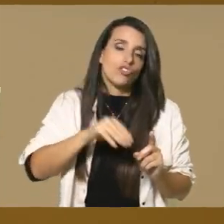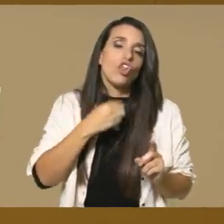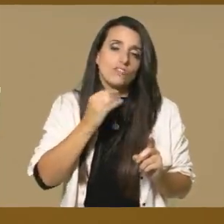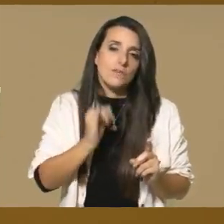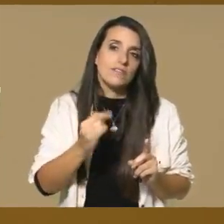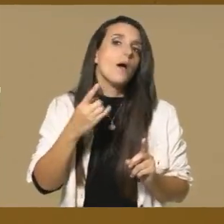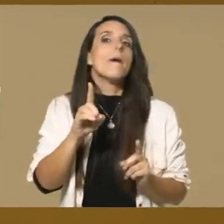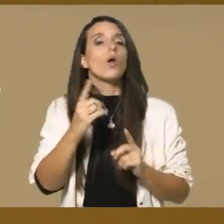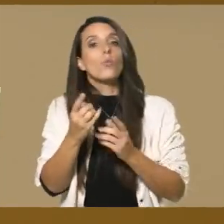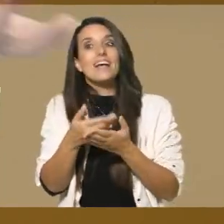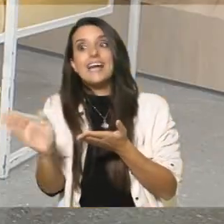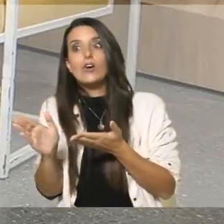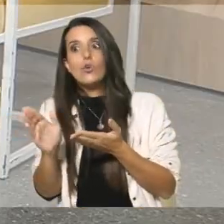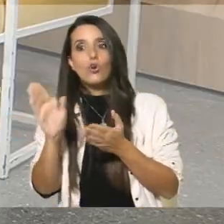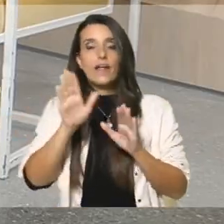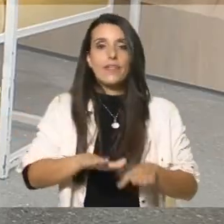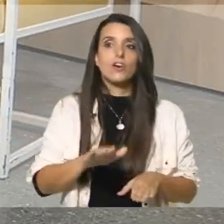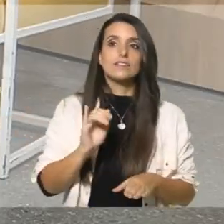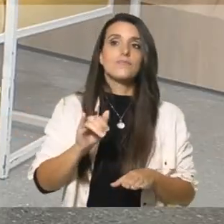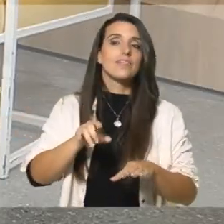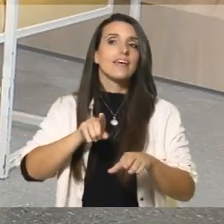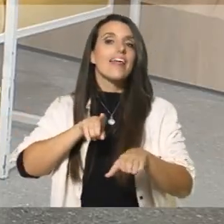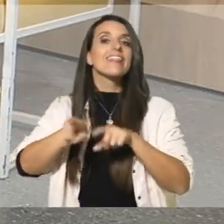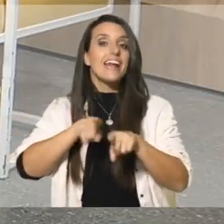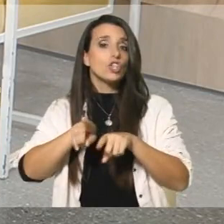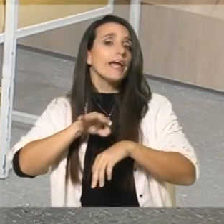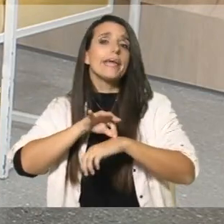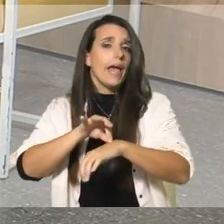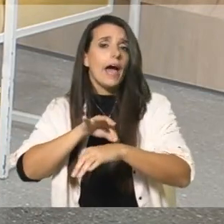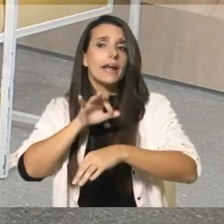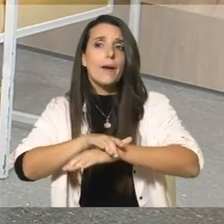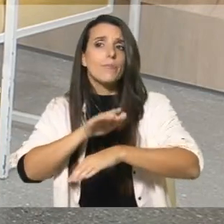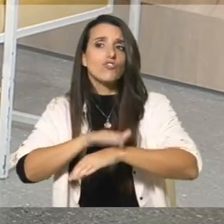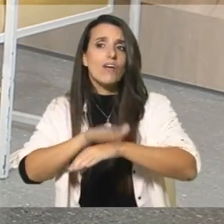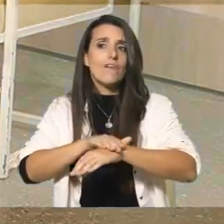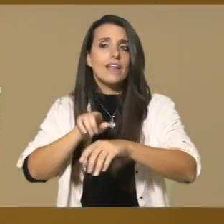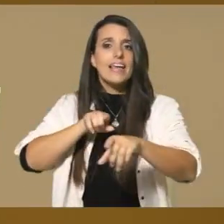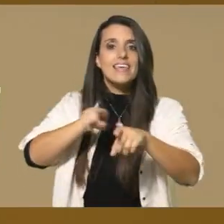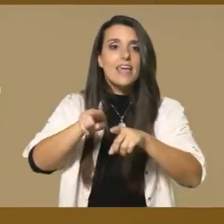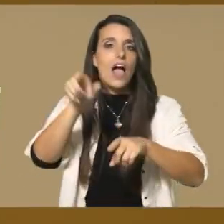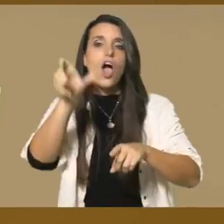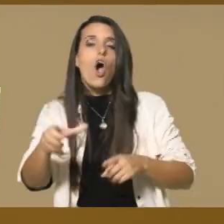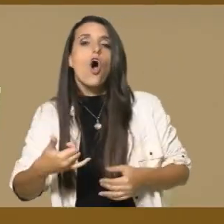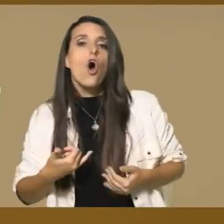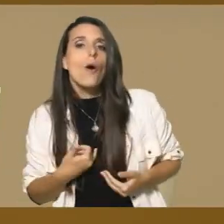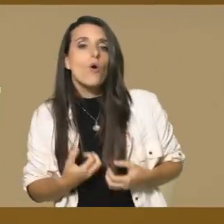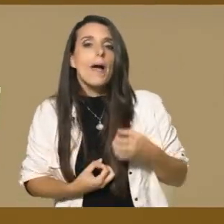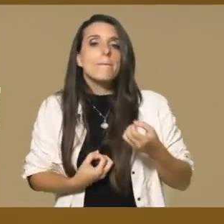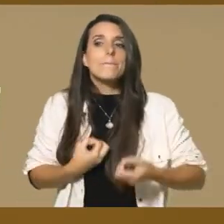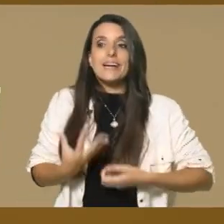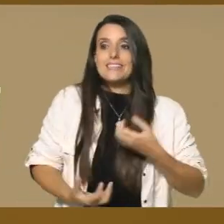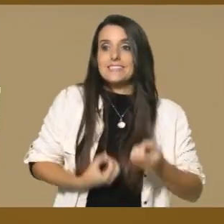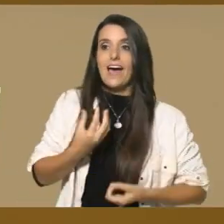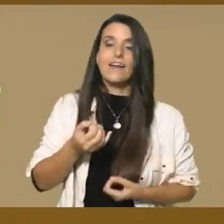que no y lo que sí. Claro. El director tiene un poco esa responsabilidad. Exacto, te voy a preguntar ese momento de mirar, decir,